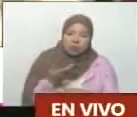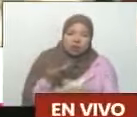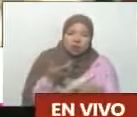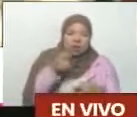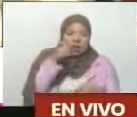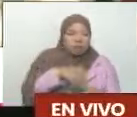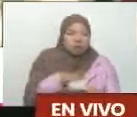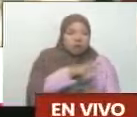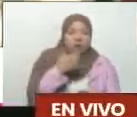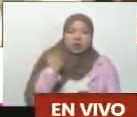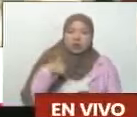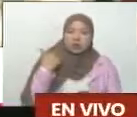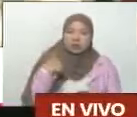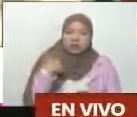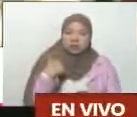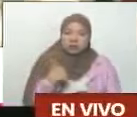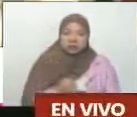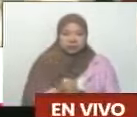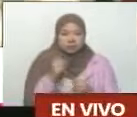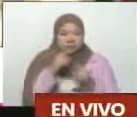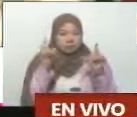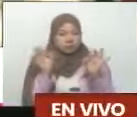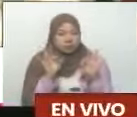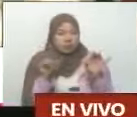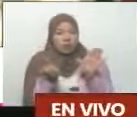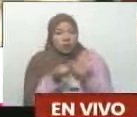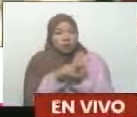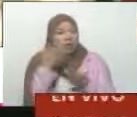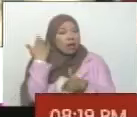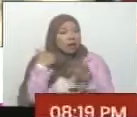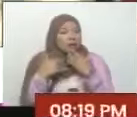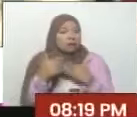pueblo argentino. No nos sorprendamos de nada, de lo que